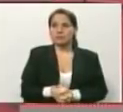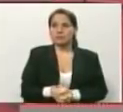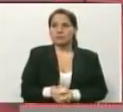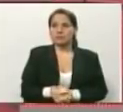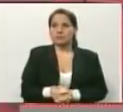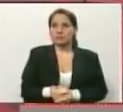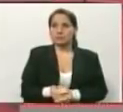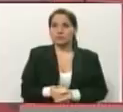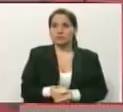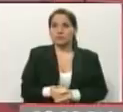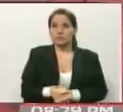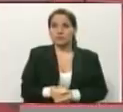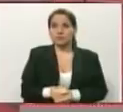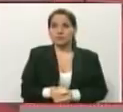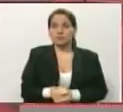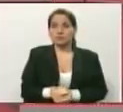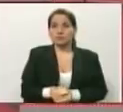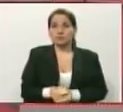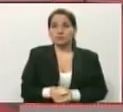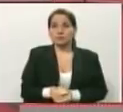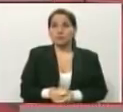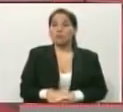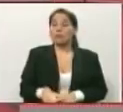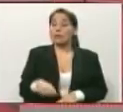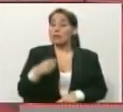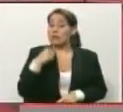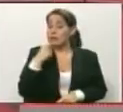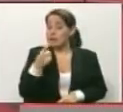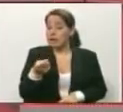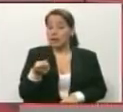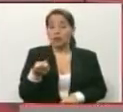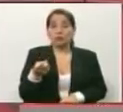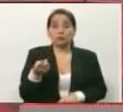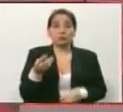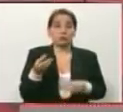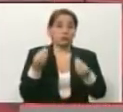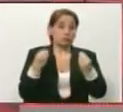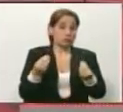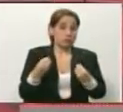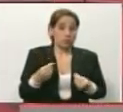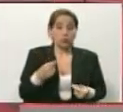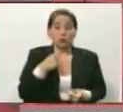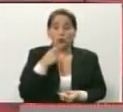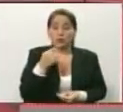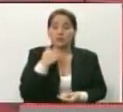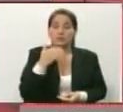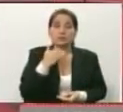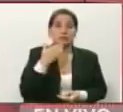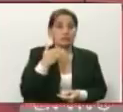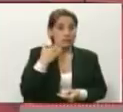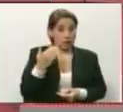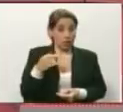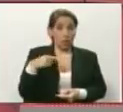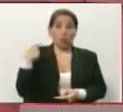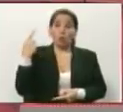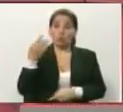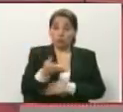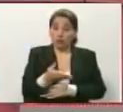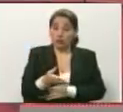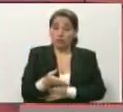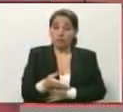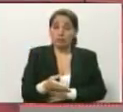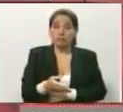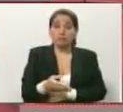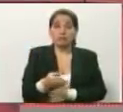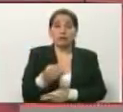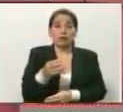Y dijeron, no, porque ese es el casquillo, son malos hasta para dar casquillo. Mire, yo les voy a decir algo. Si usted no ha pateado la calle, usted no sabe dar casquillo.